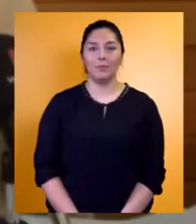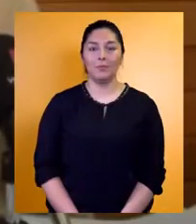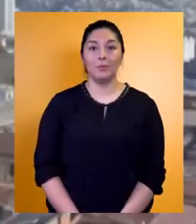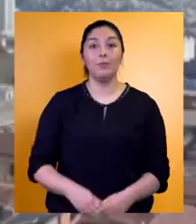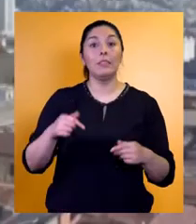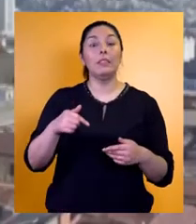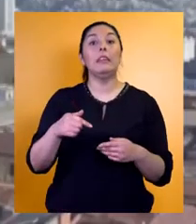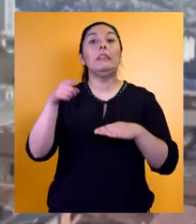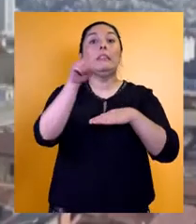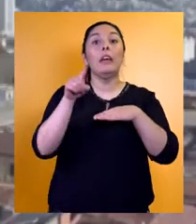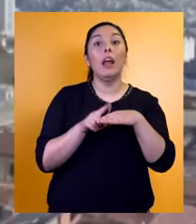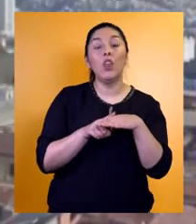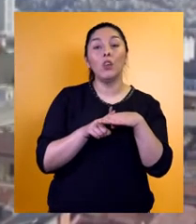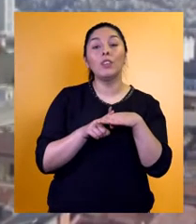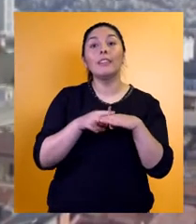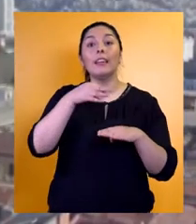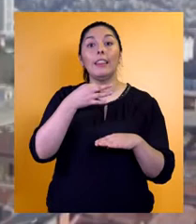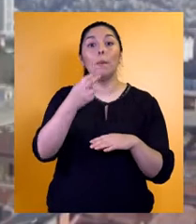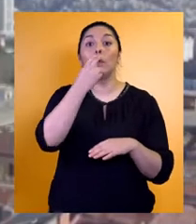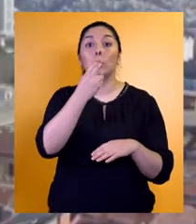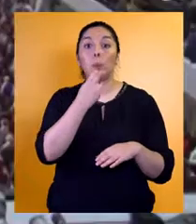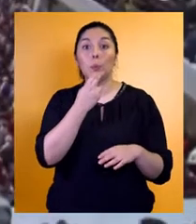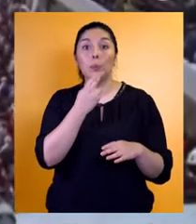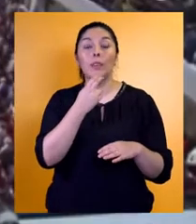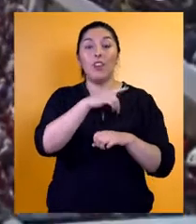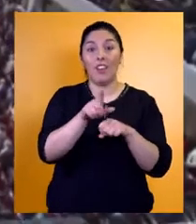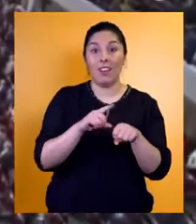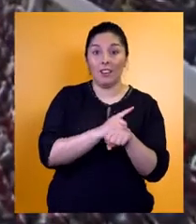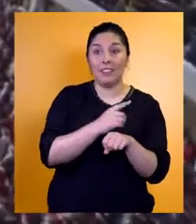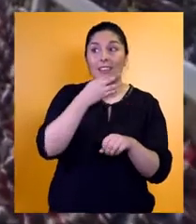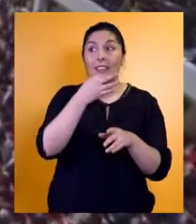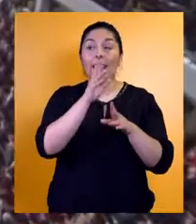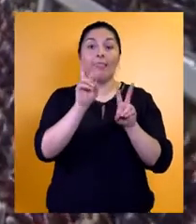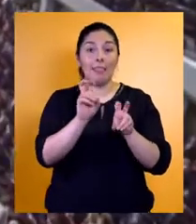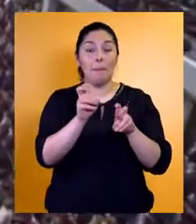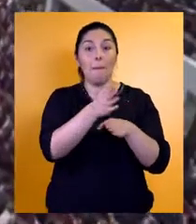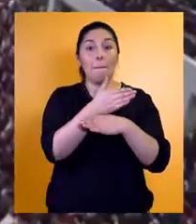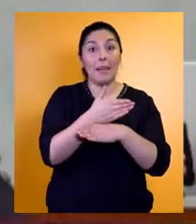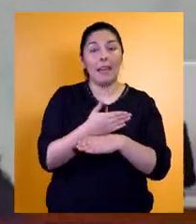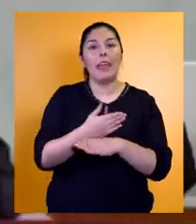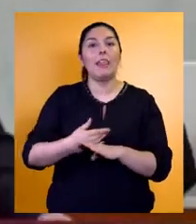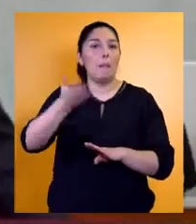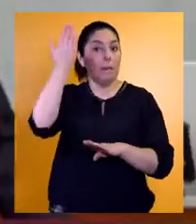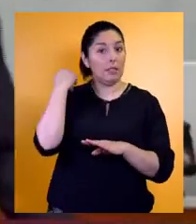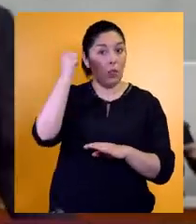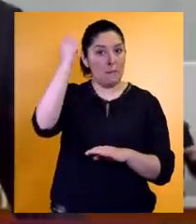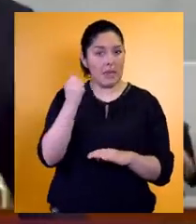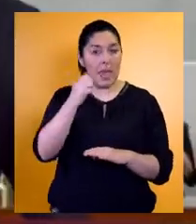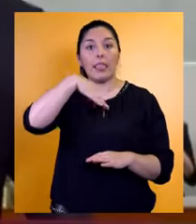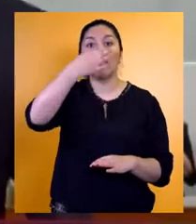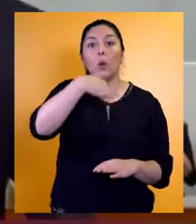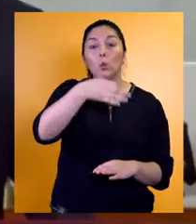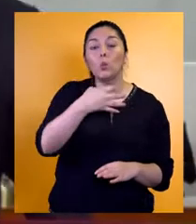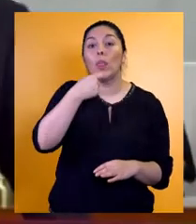Recordemos que el senador Rabindranath Quinteros, en su calidad de presidente de la Comisión Pesca del Senado, dijo que en el pasado discurso de Sebastián Piñera, el